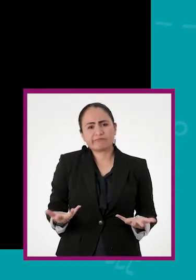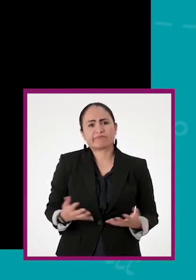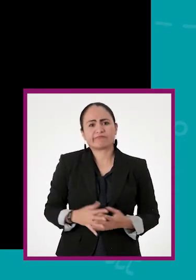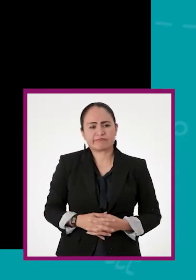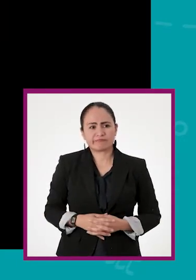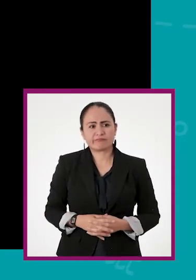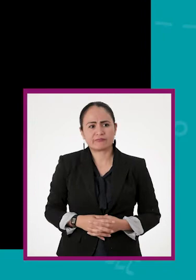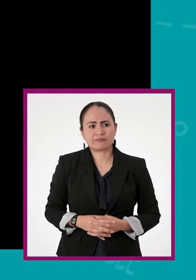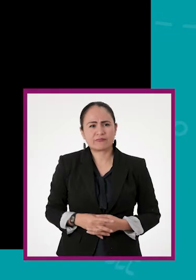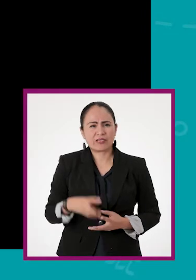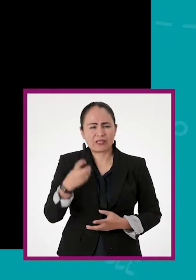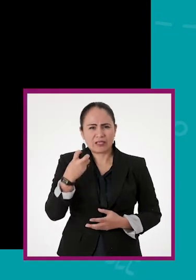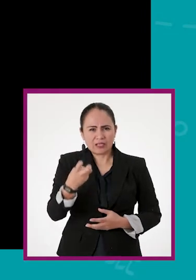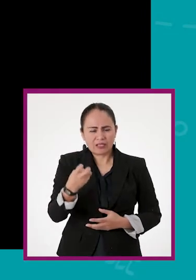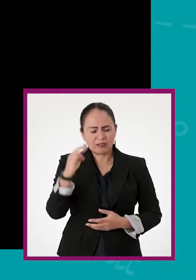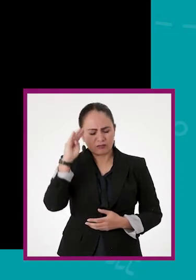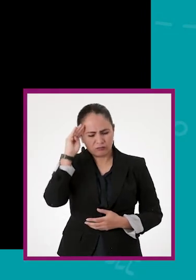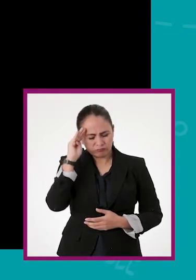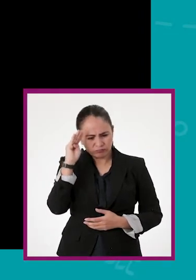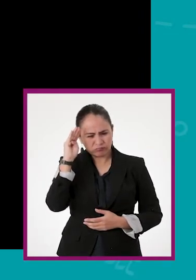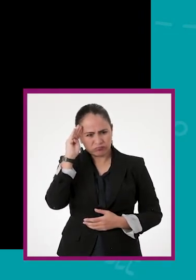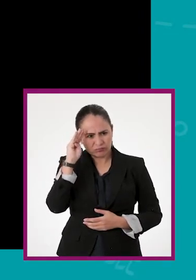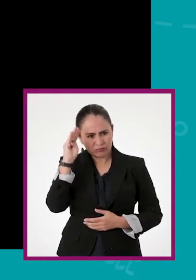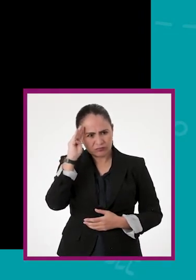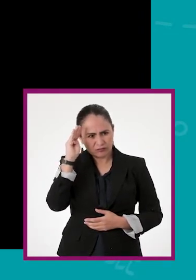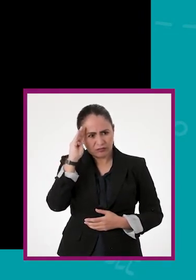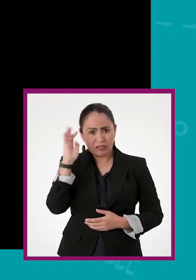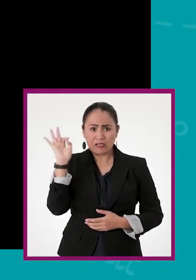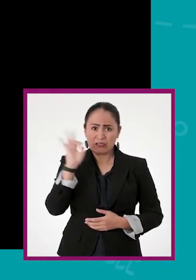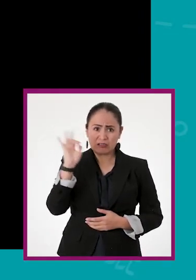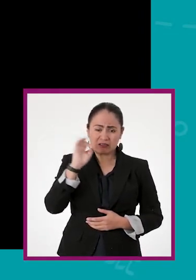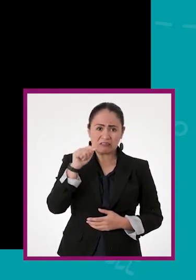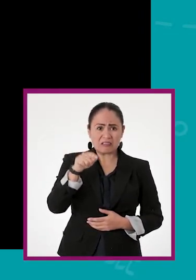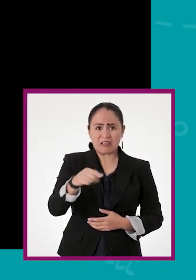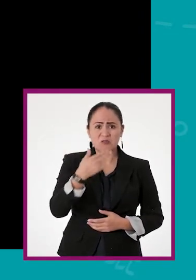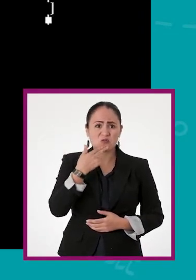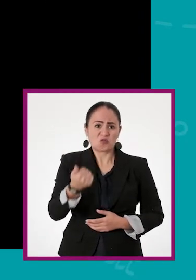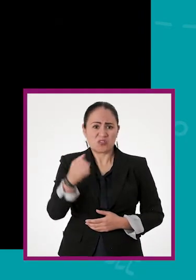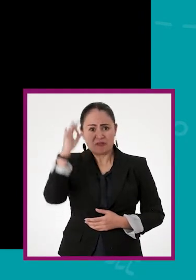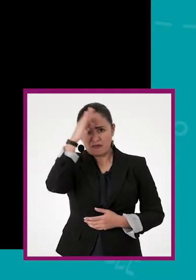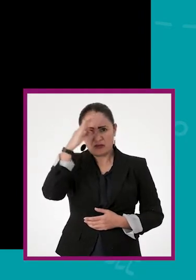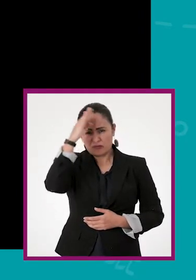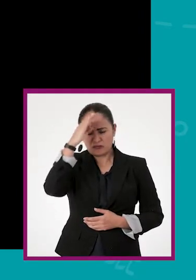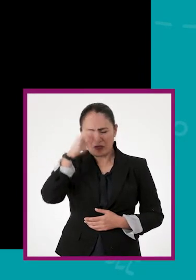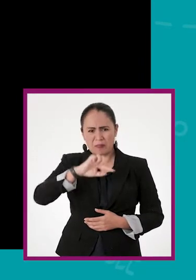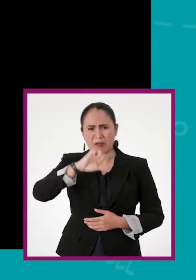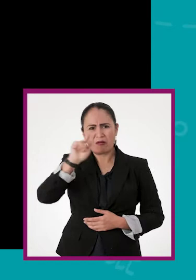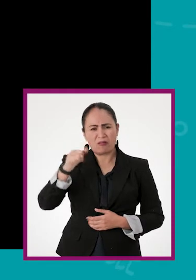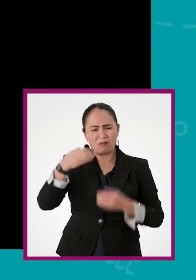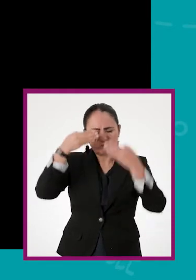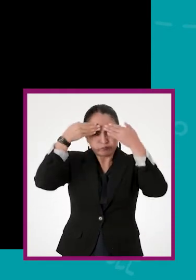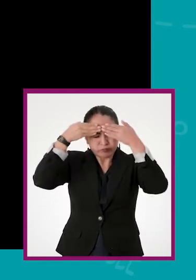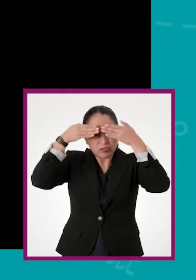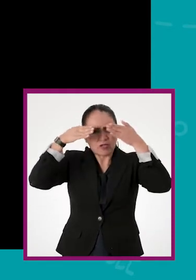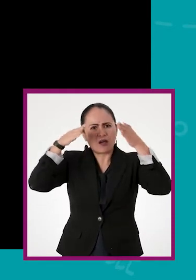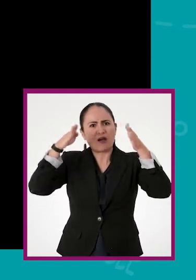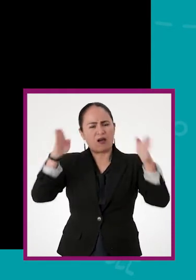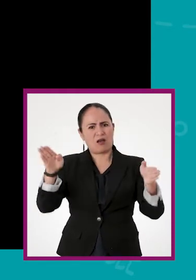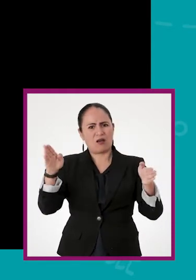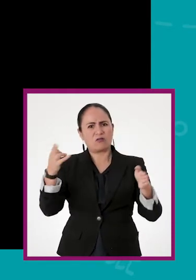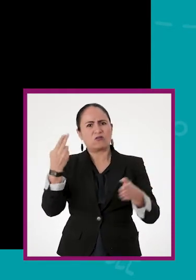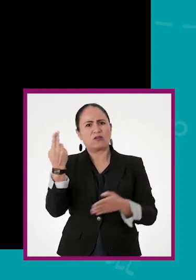Y entonces, bajo aquel carácter suyo aparentemente impráctico, la filosofía se nos revela como un